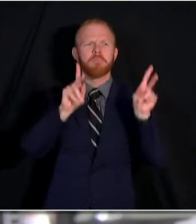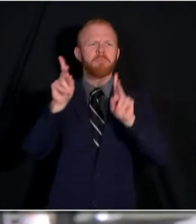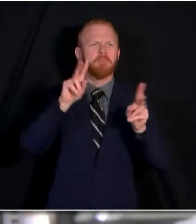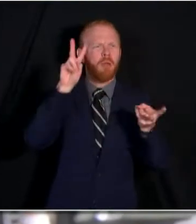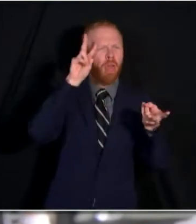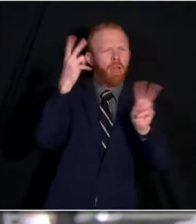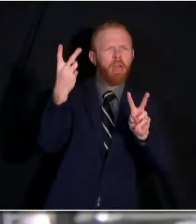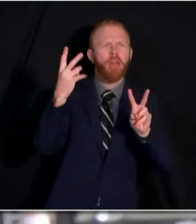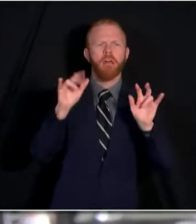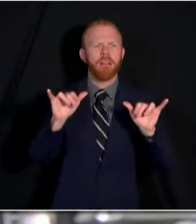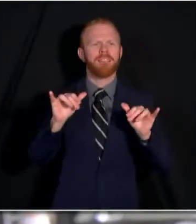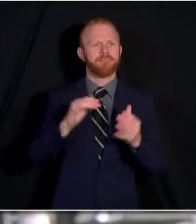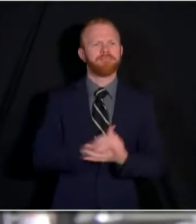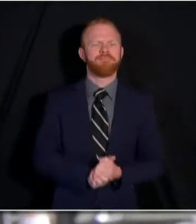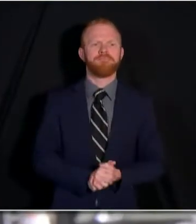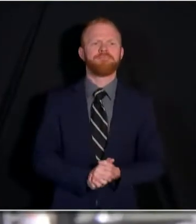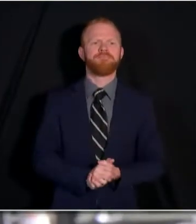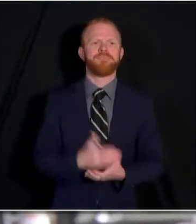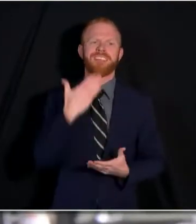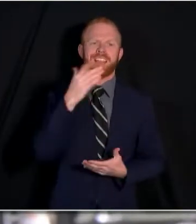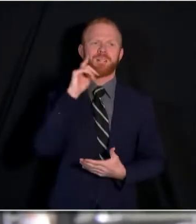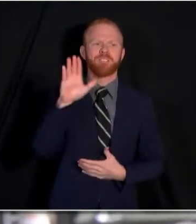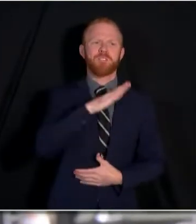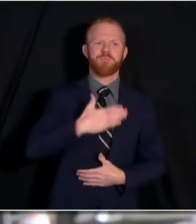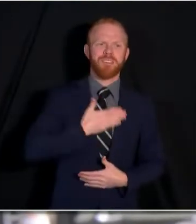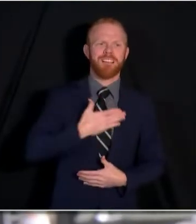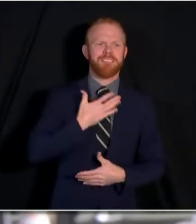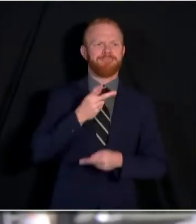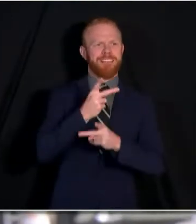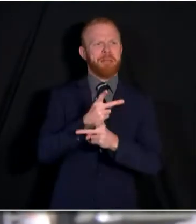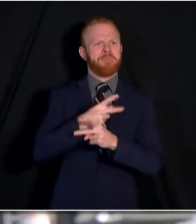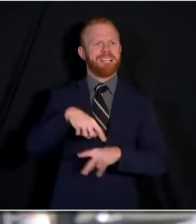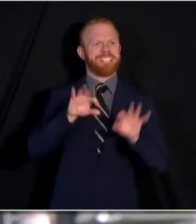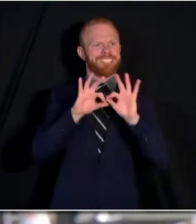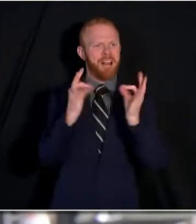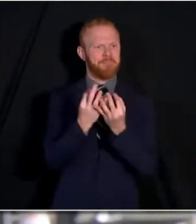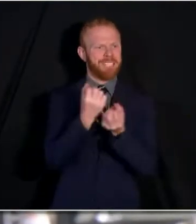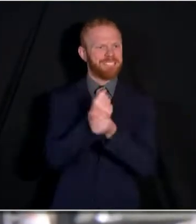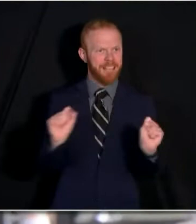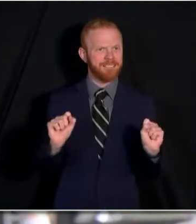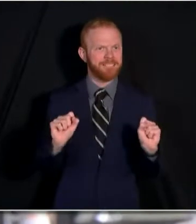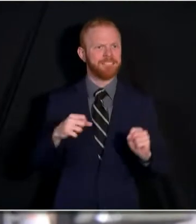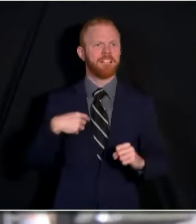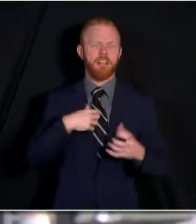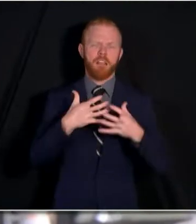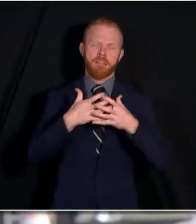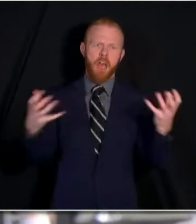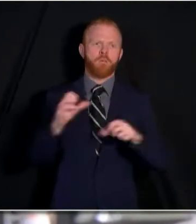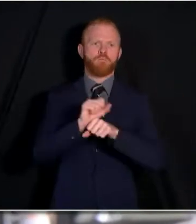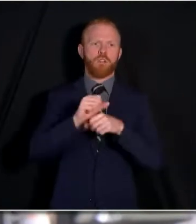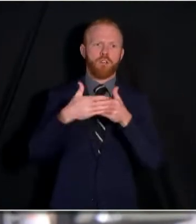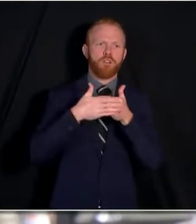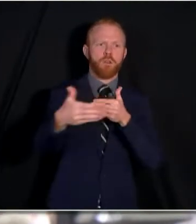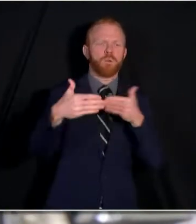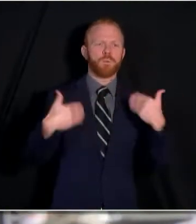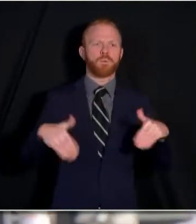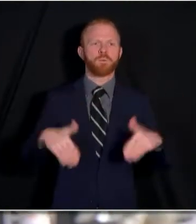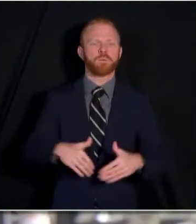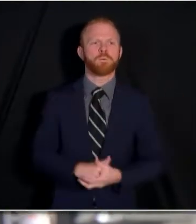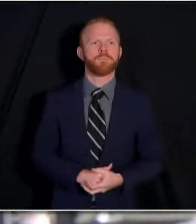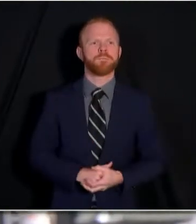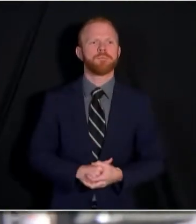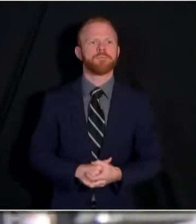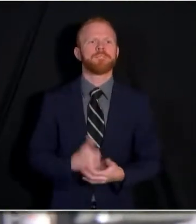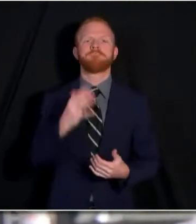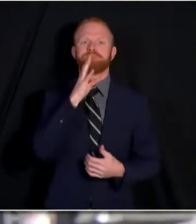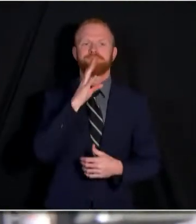your willingness to help keep our loved ones and our neighborhoods safe, but we have a lot of work to do. Unas poquitas palabras en